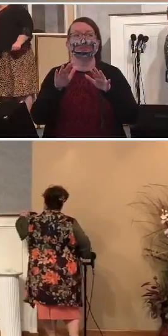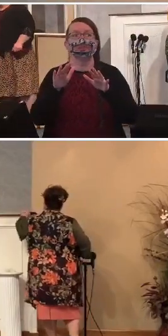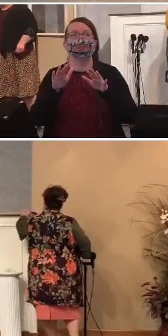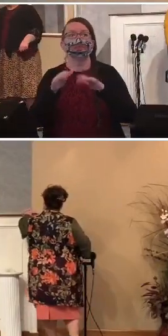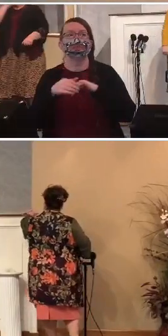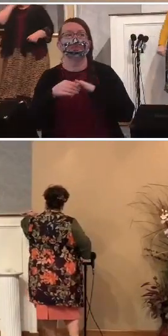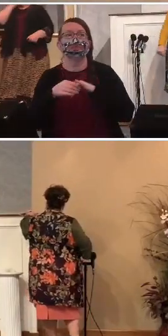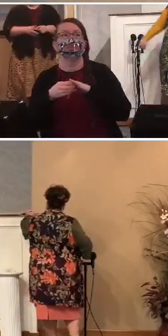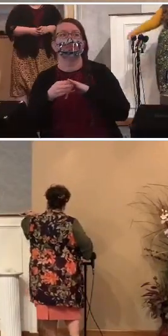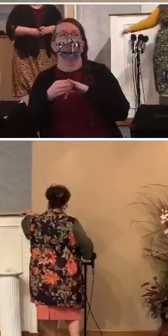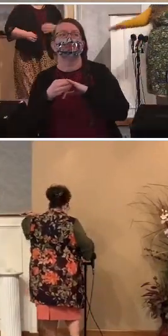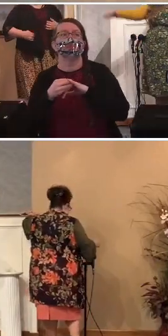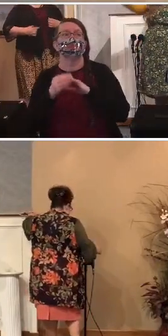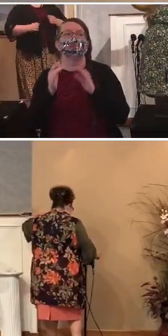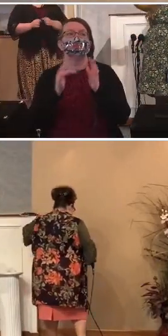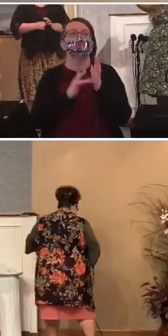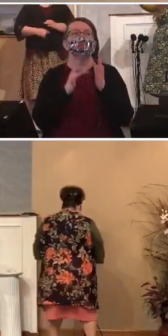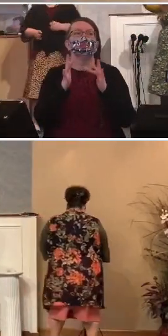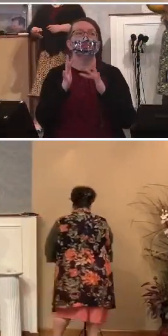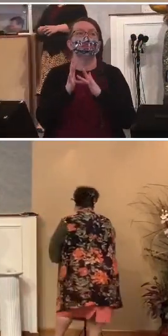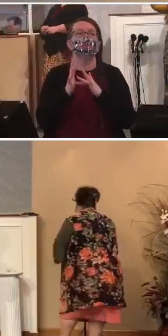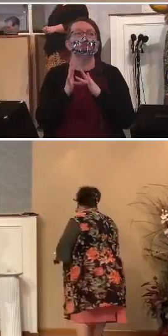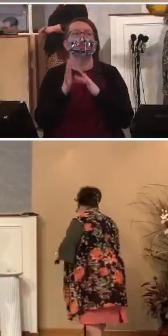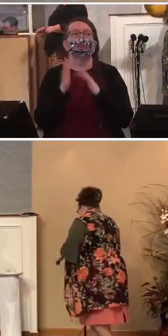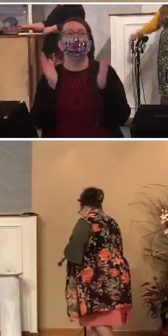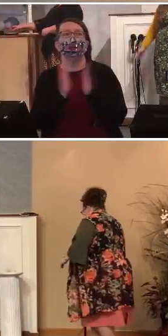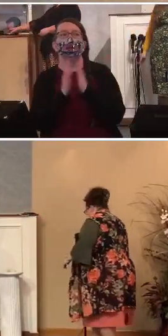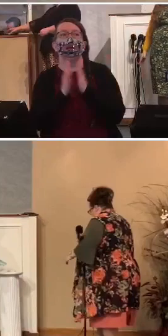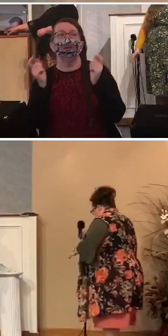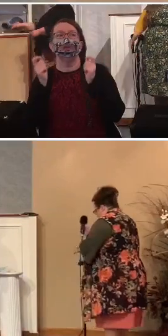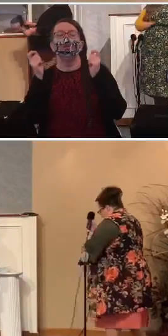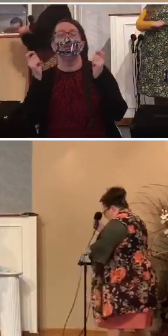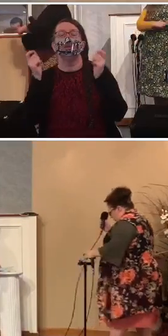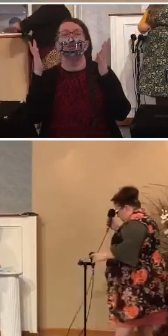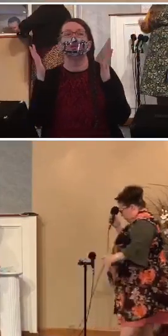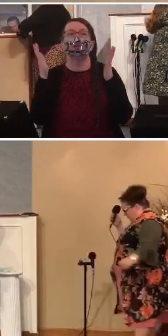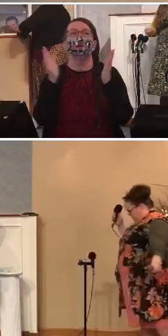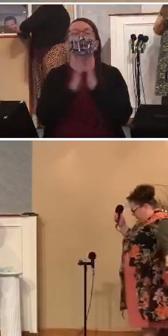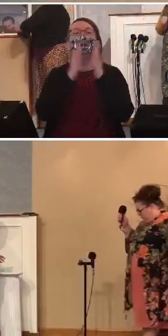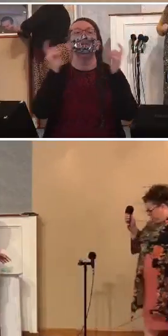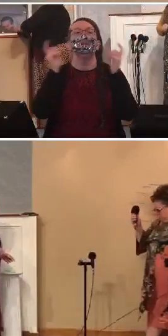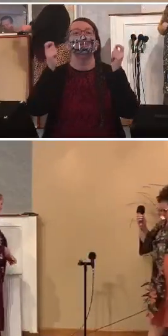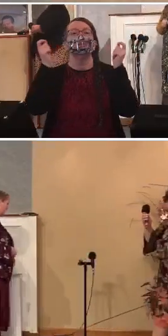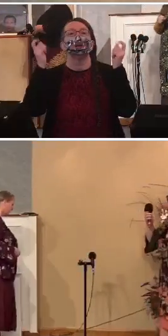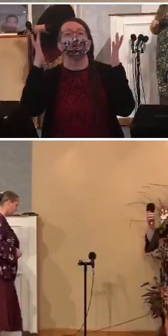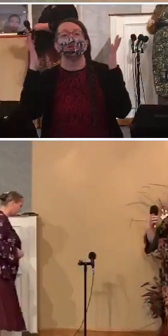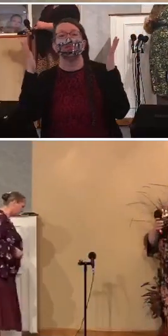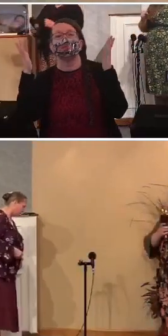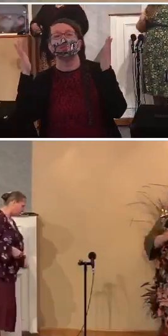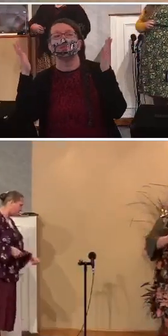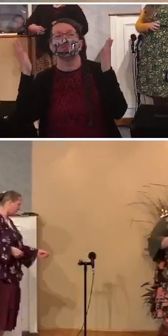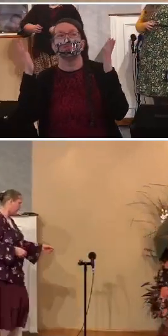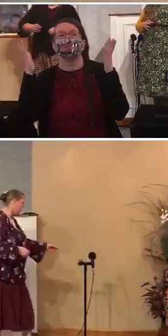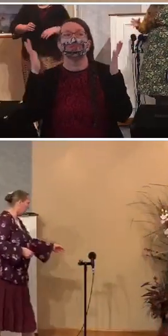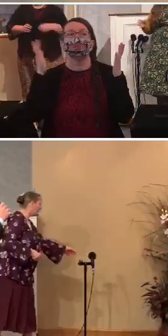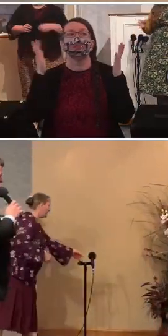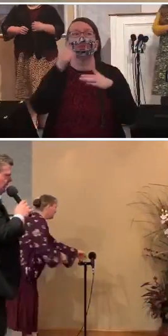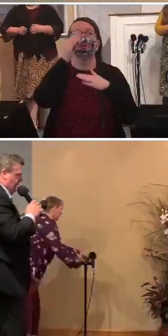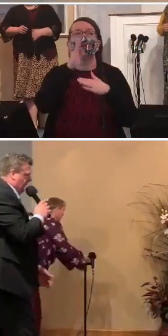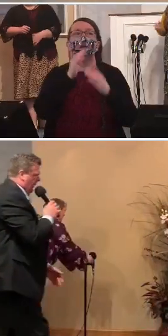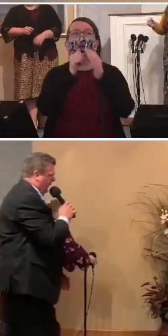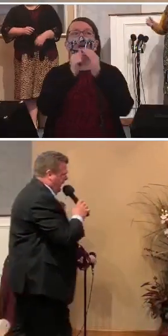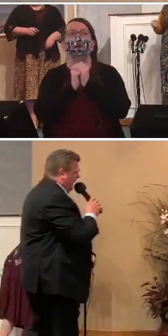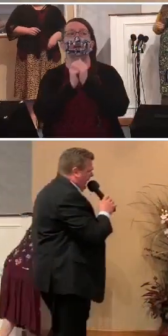Oh Jesús, aleluya, aleluya, aleluya, aleluya. Oh Dios, yo te